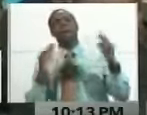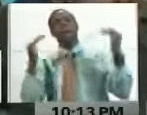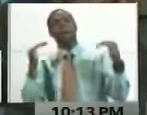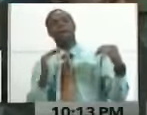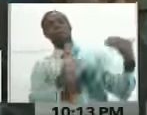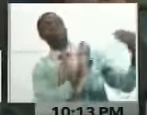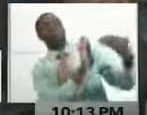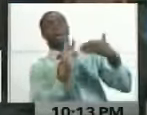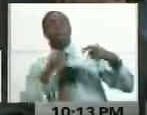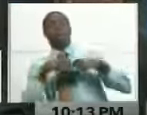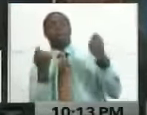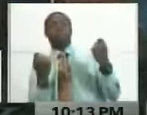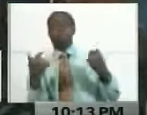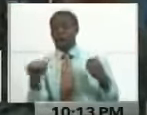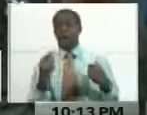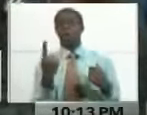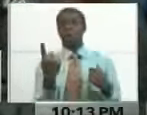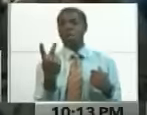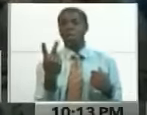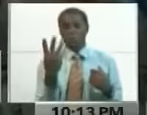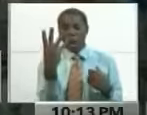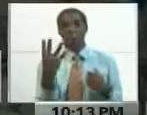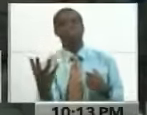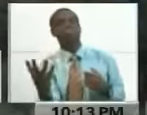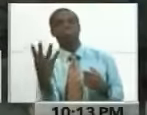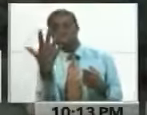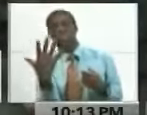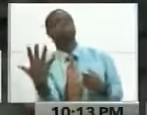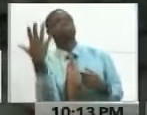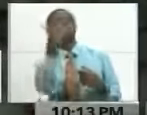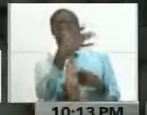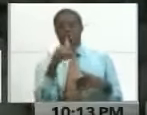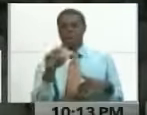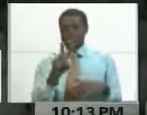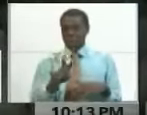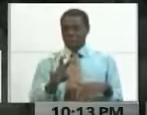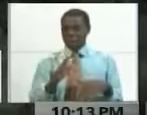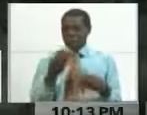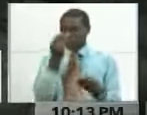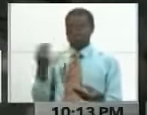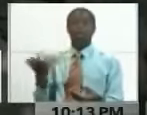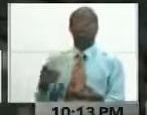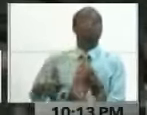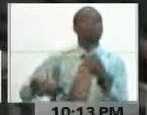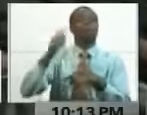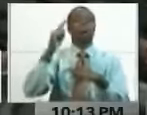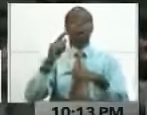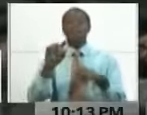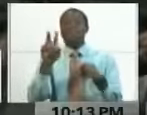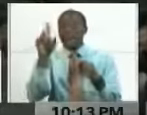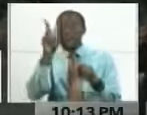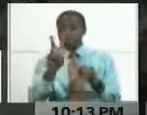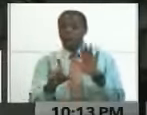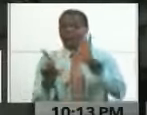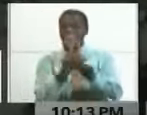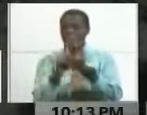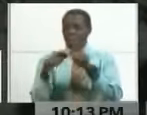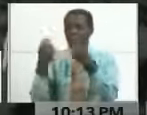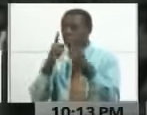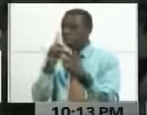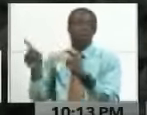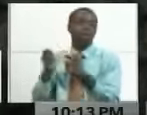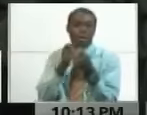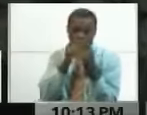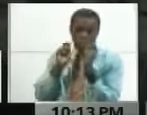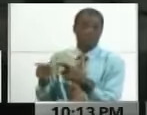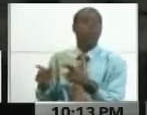Se fueron 4, 5 vendepatria, violando las leyes de Venezuela, sin lugar a duda, sin lugar a